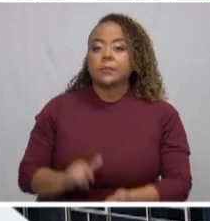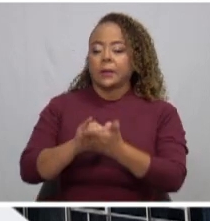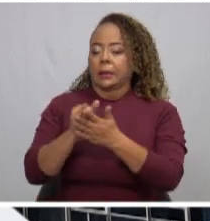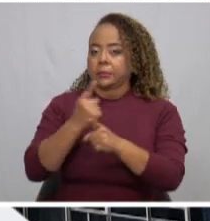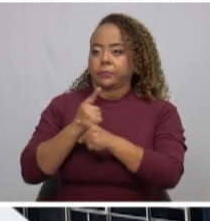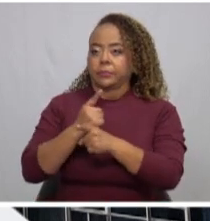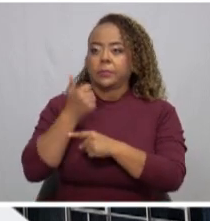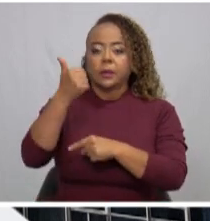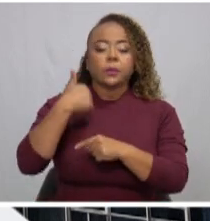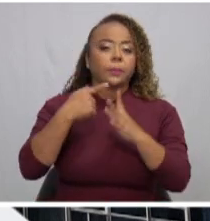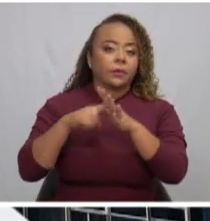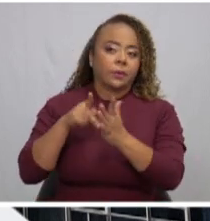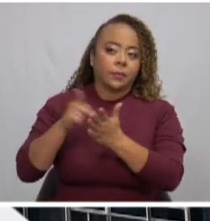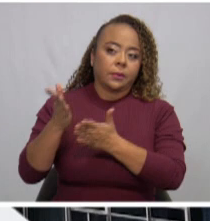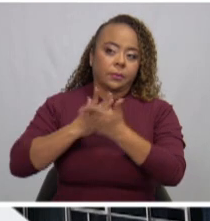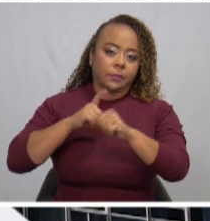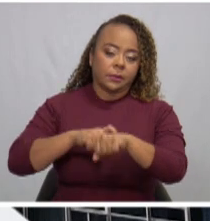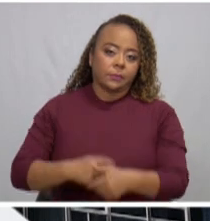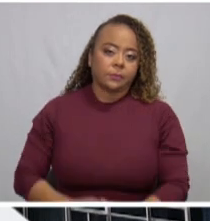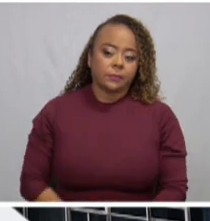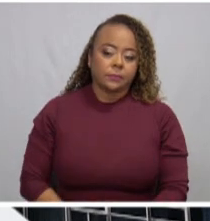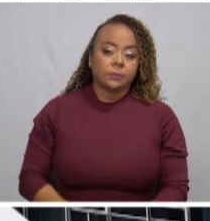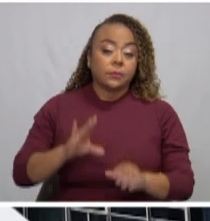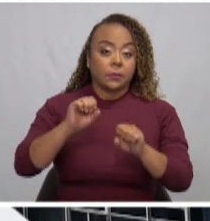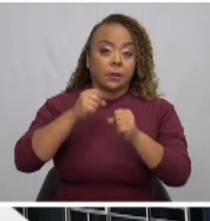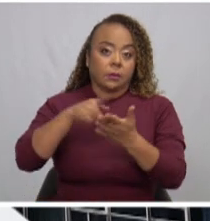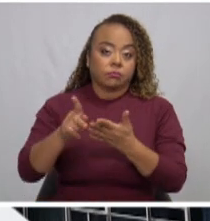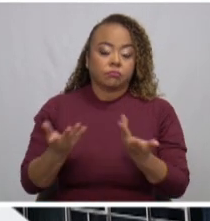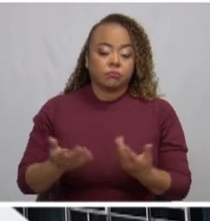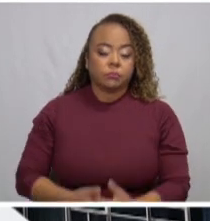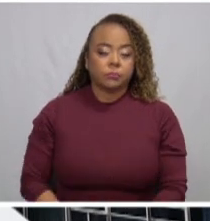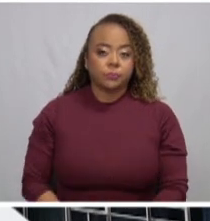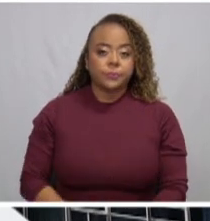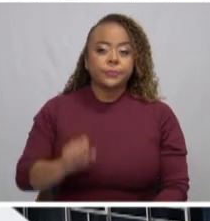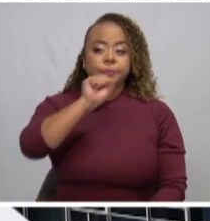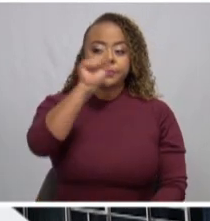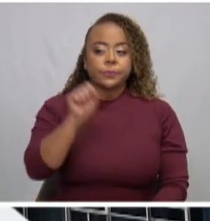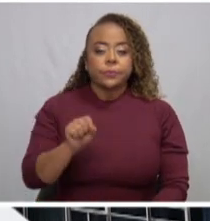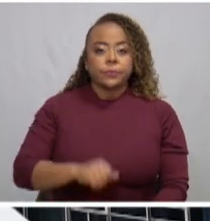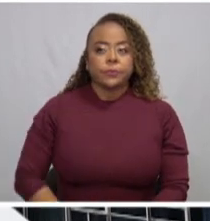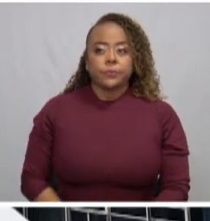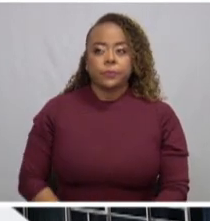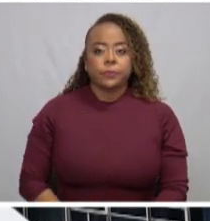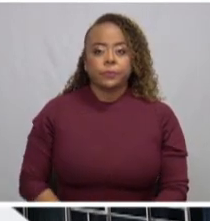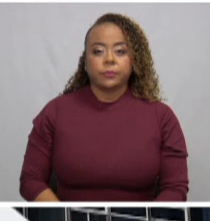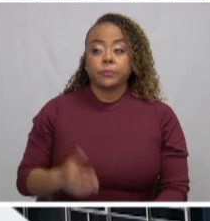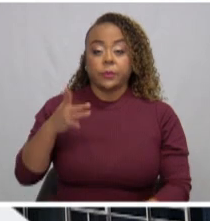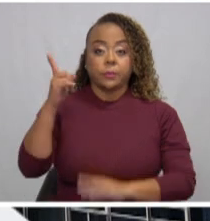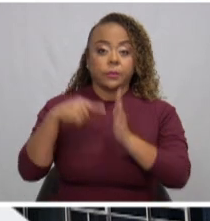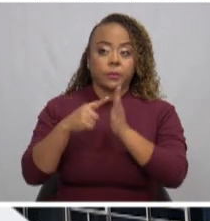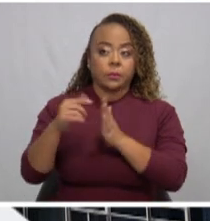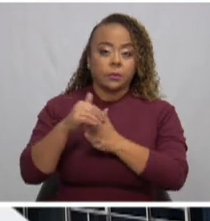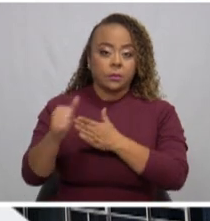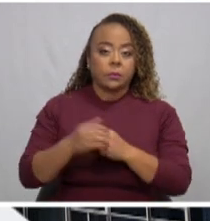corrección la liga tuvo un arreglo de pago en algún momento y lo llegó a cancelar lo es a prisa cerca del millón de dólares